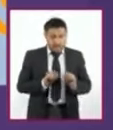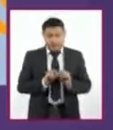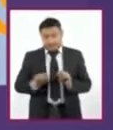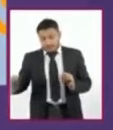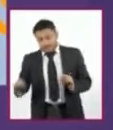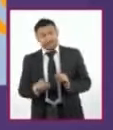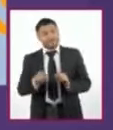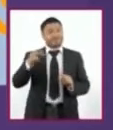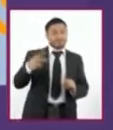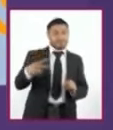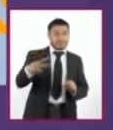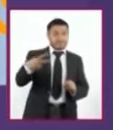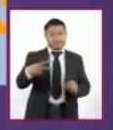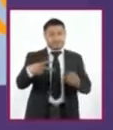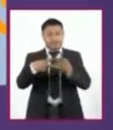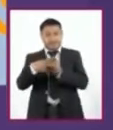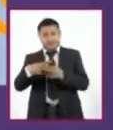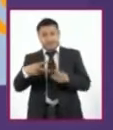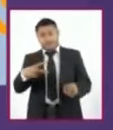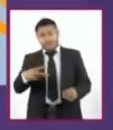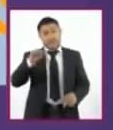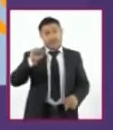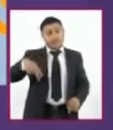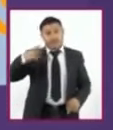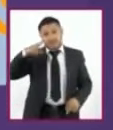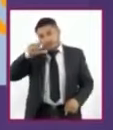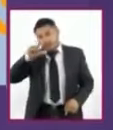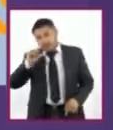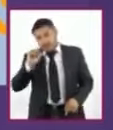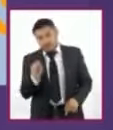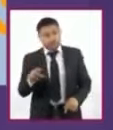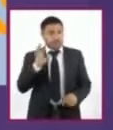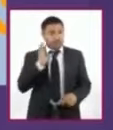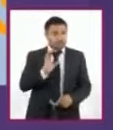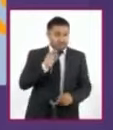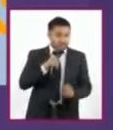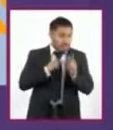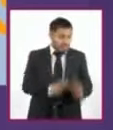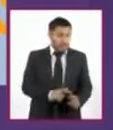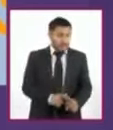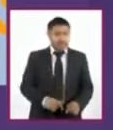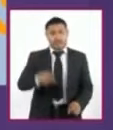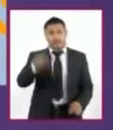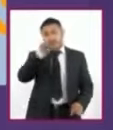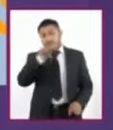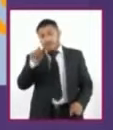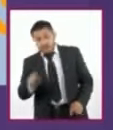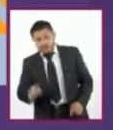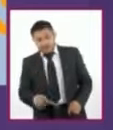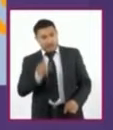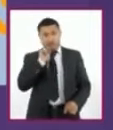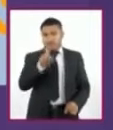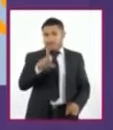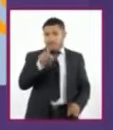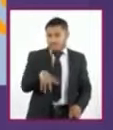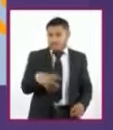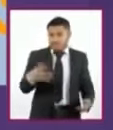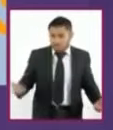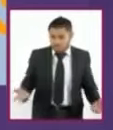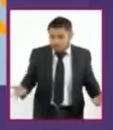medida? Y por último, ¿sus lados tienen la misma longitud? Para responder a estas dos